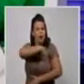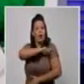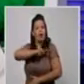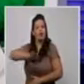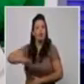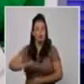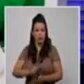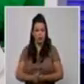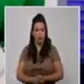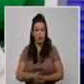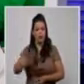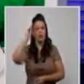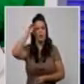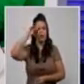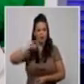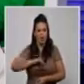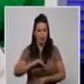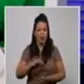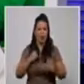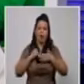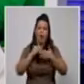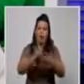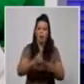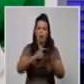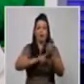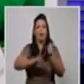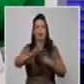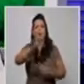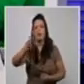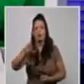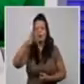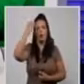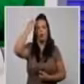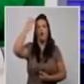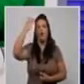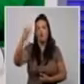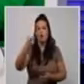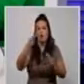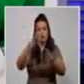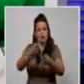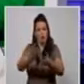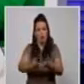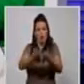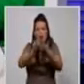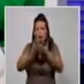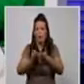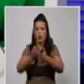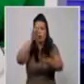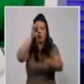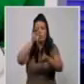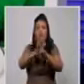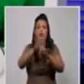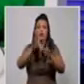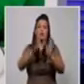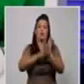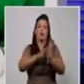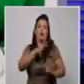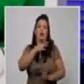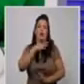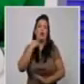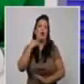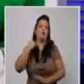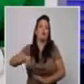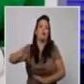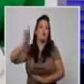del partido, del gobierno, como ha sido desde el mes de enero del año pasado, cuando ya se presentó y aprobó